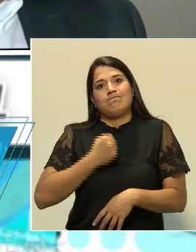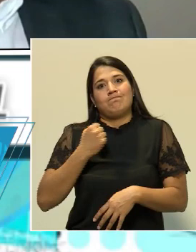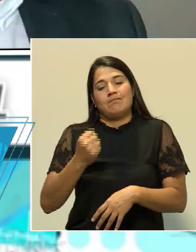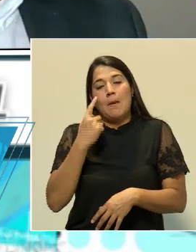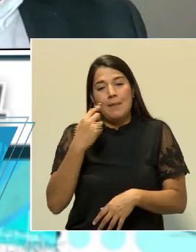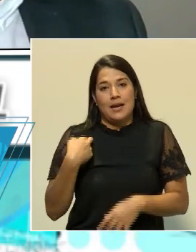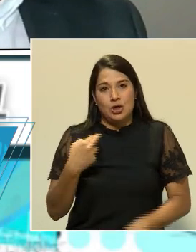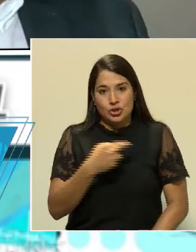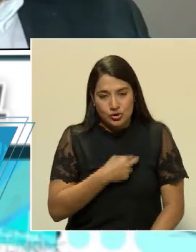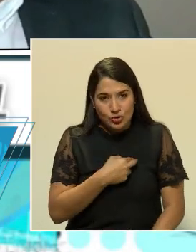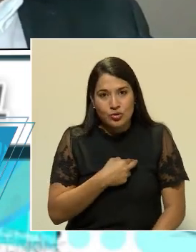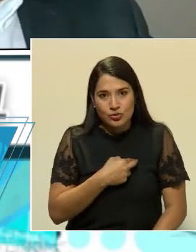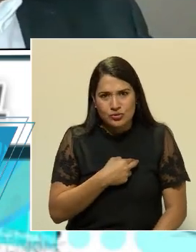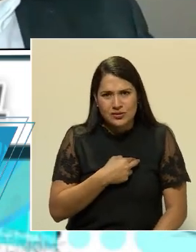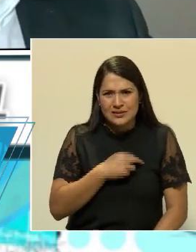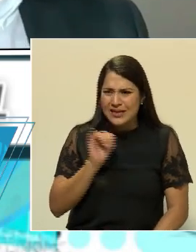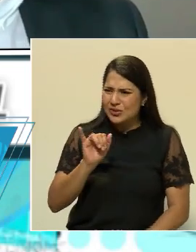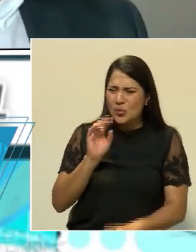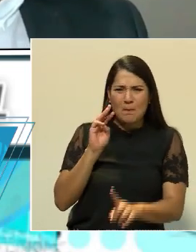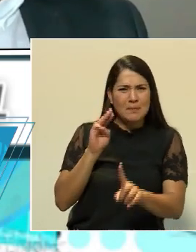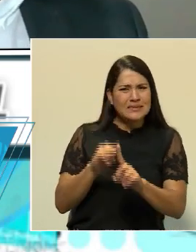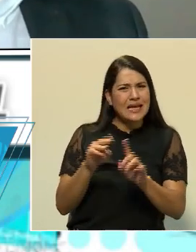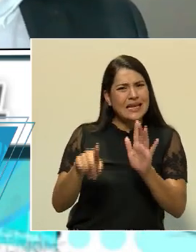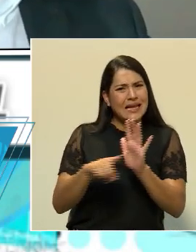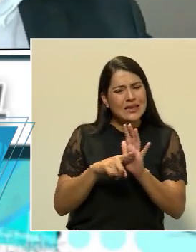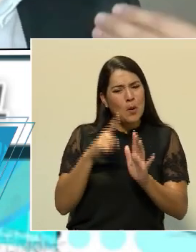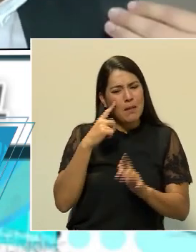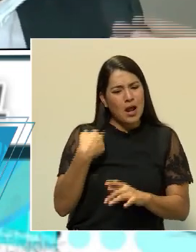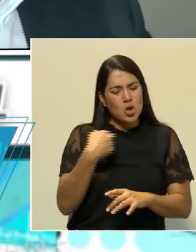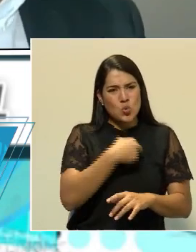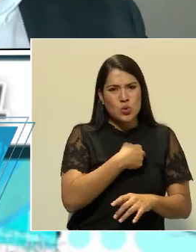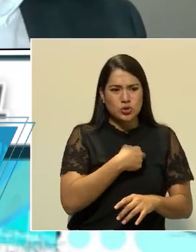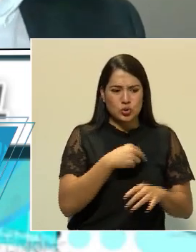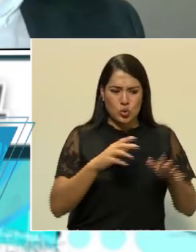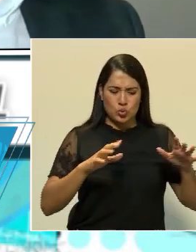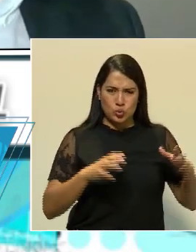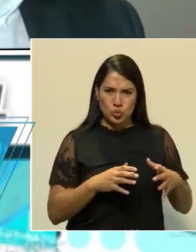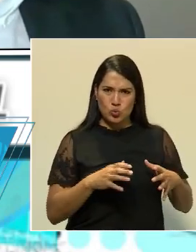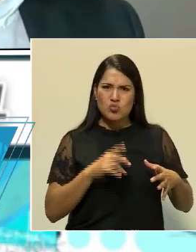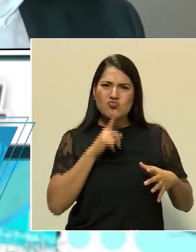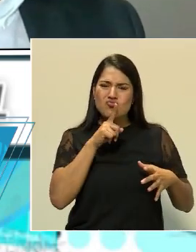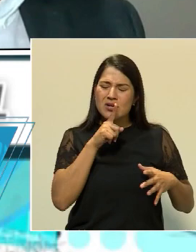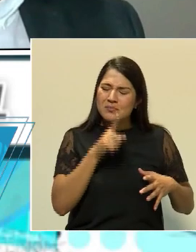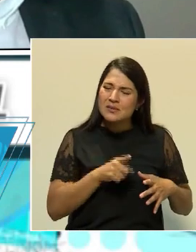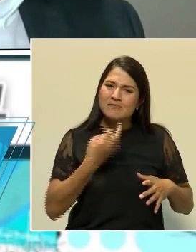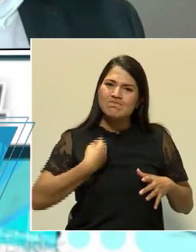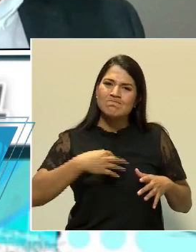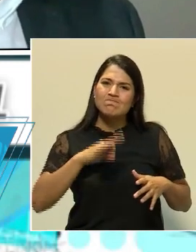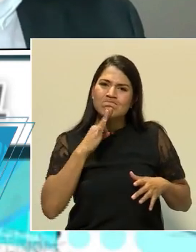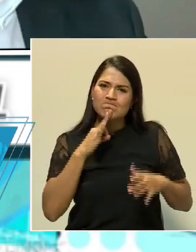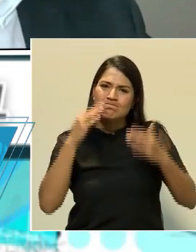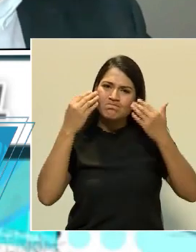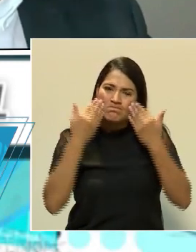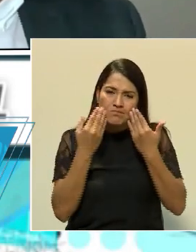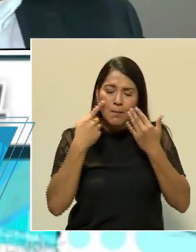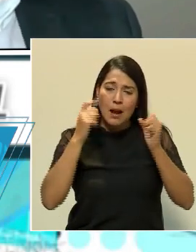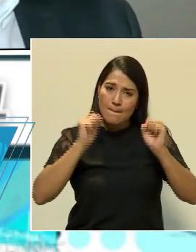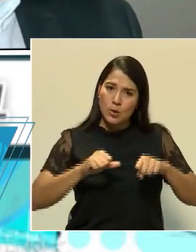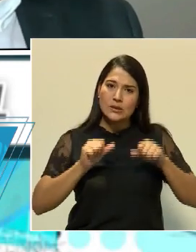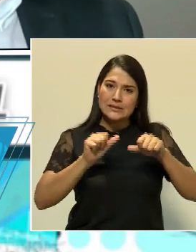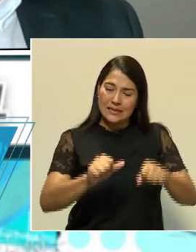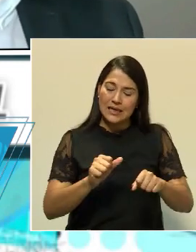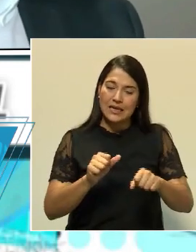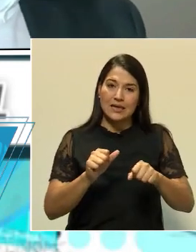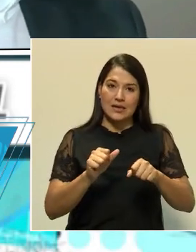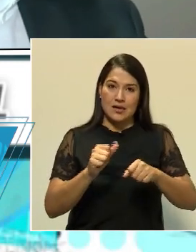para nosotros. Es un mensaje muy negativo para el gremio. Es desmotivante realmente para nosotros para poder